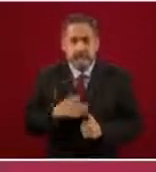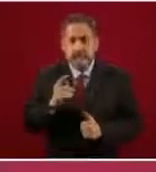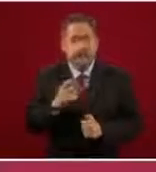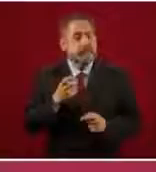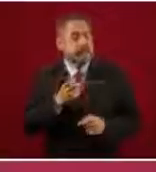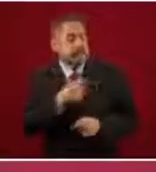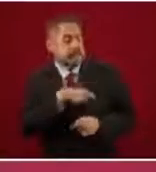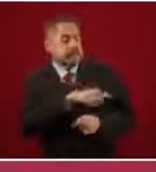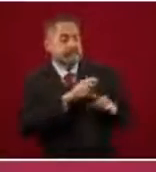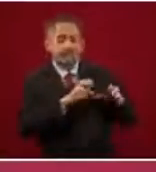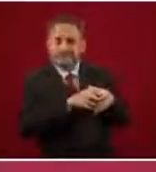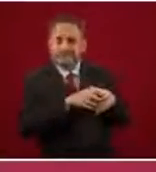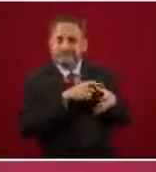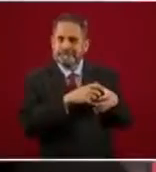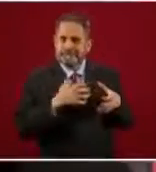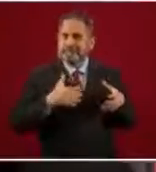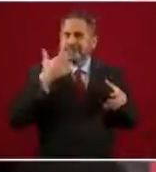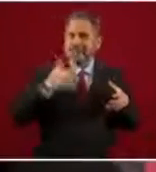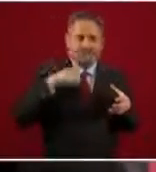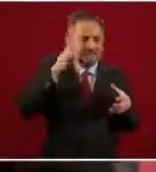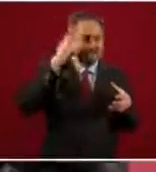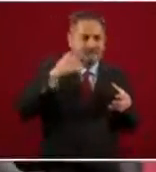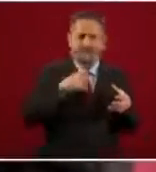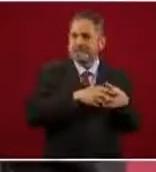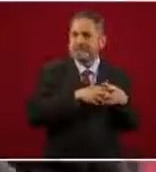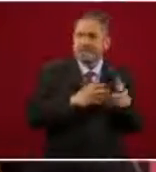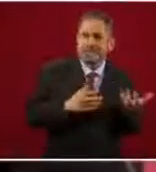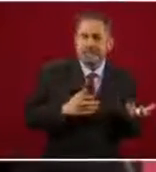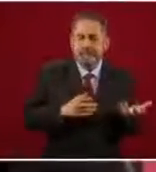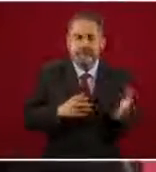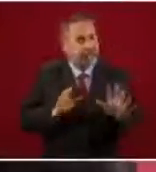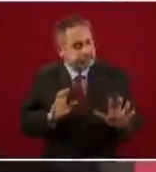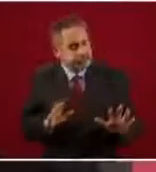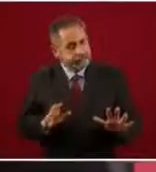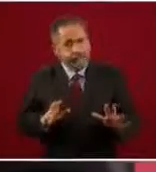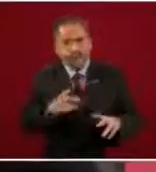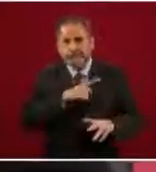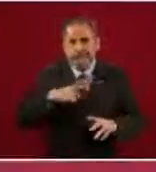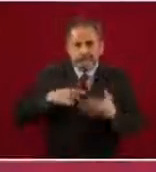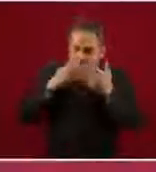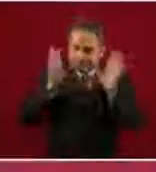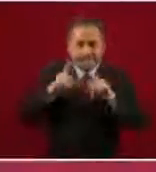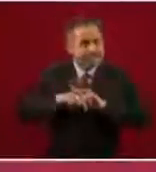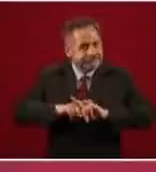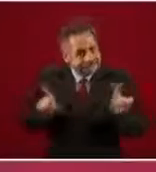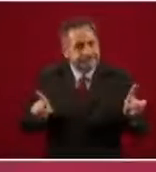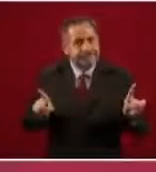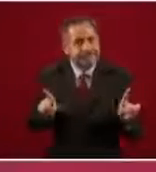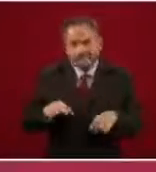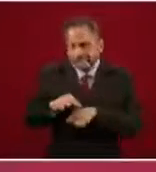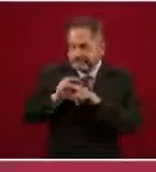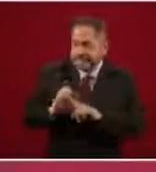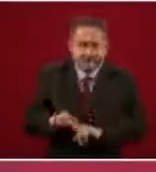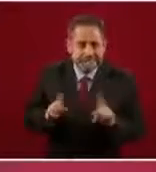enojos, desquiciamientos, ¿no?, porque no se entiende la nueva realidad, ya no se puede poner